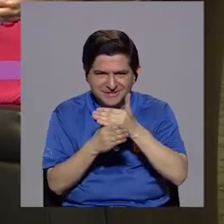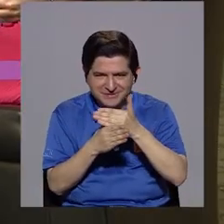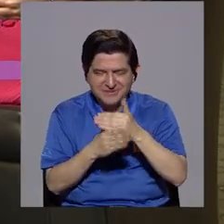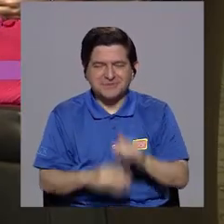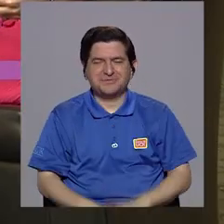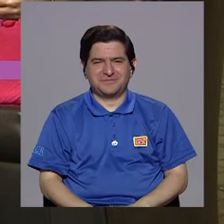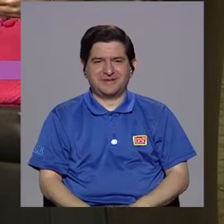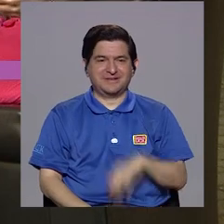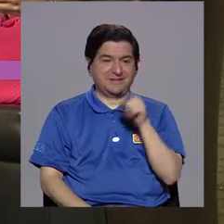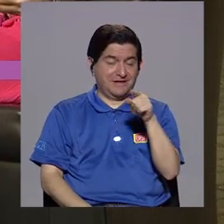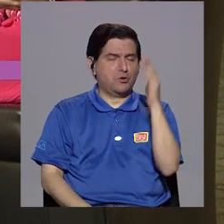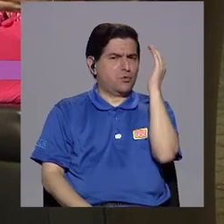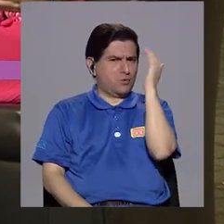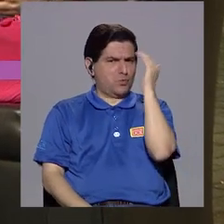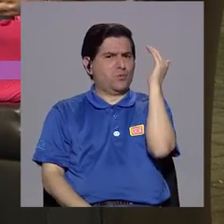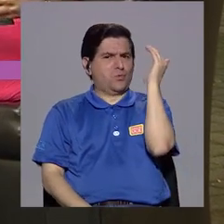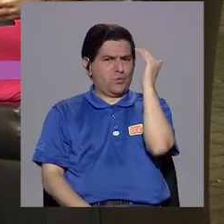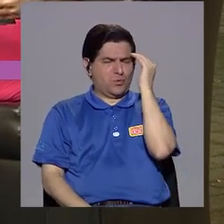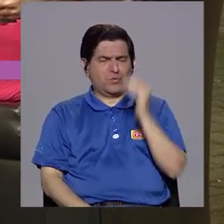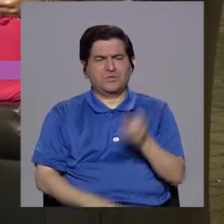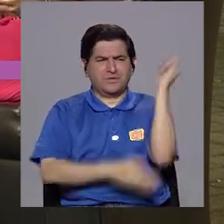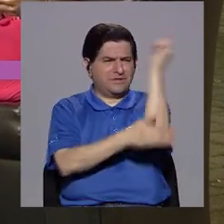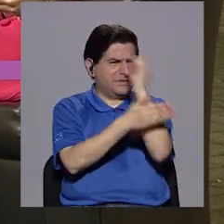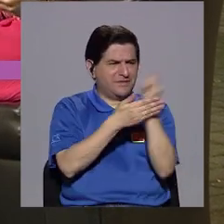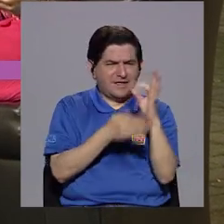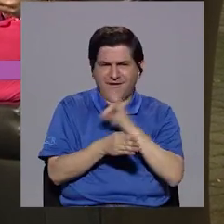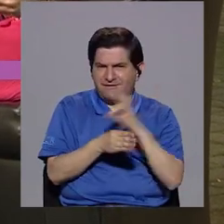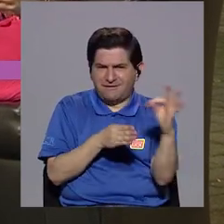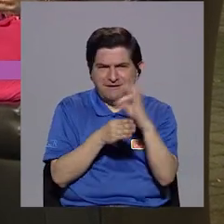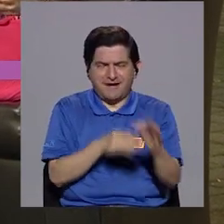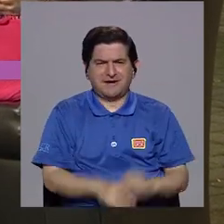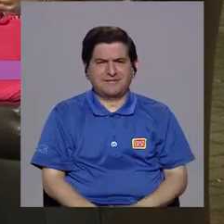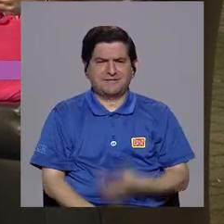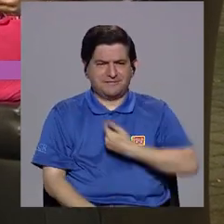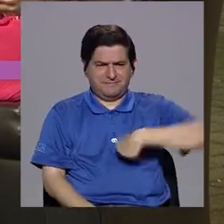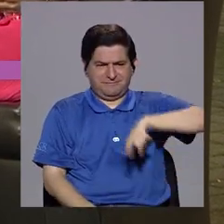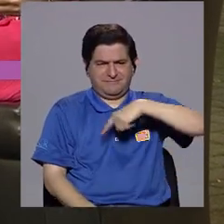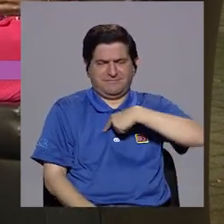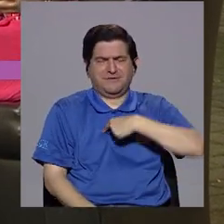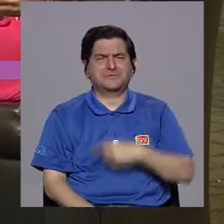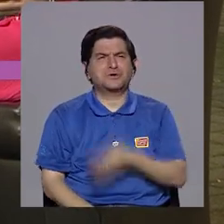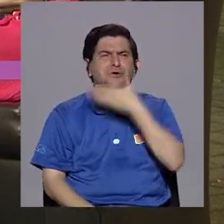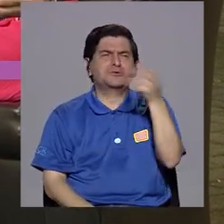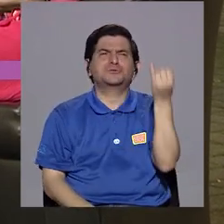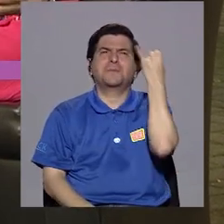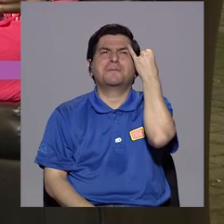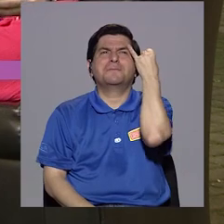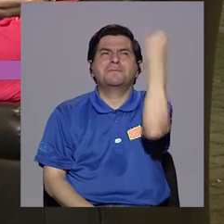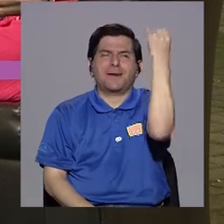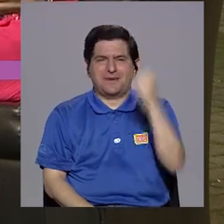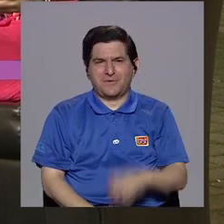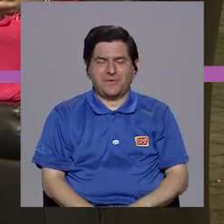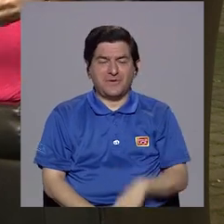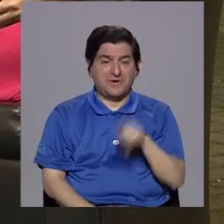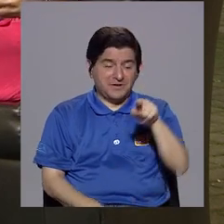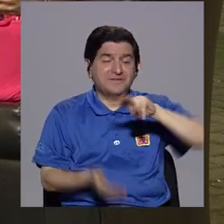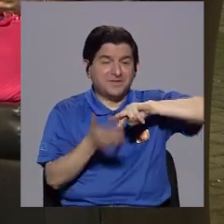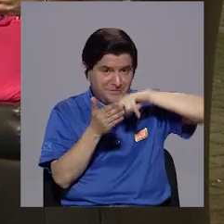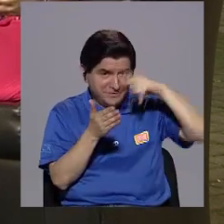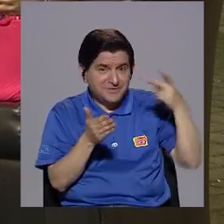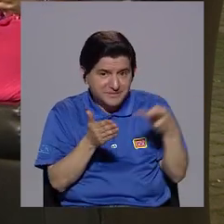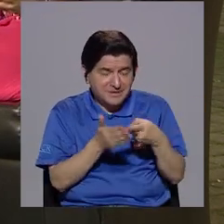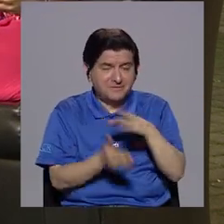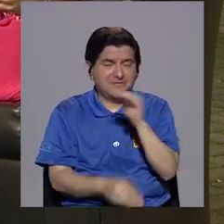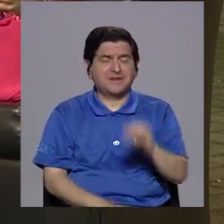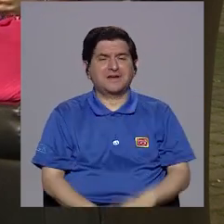con nosotros pues, estos conocimientos acerca de arte terapia para que nos podamos dar una mejor idea de lo